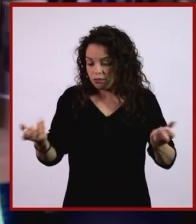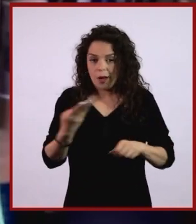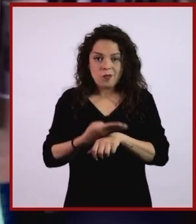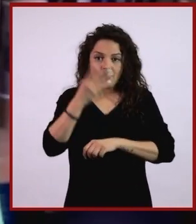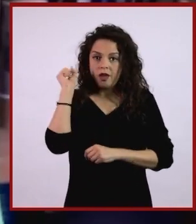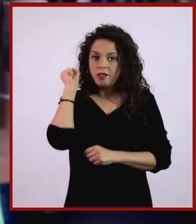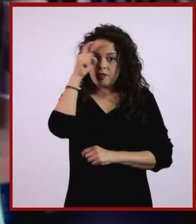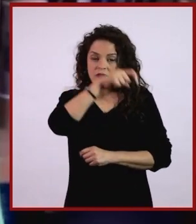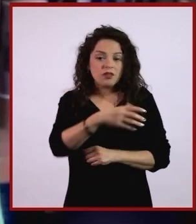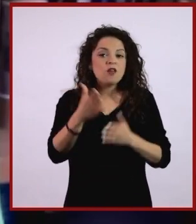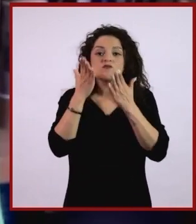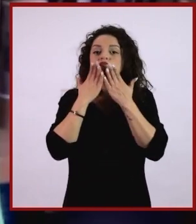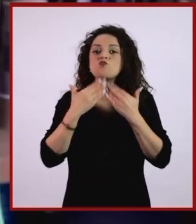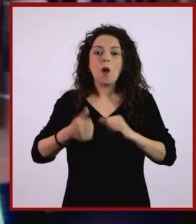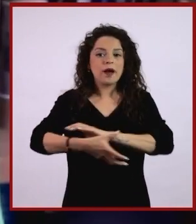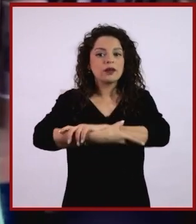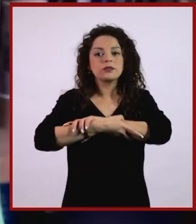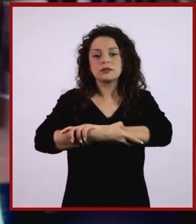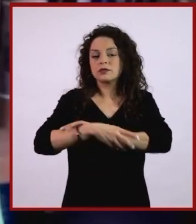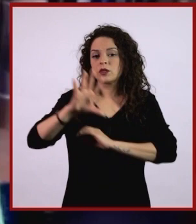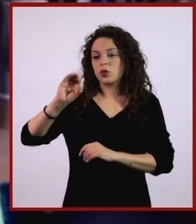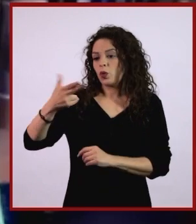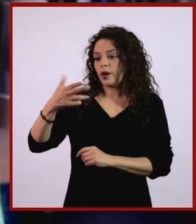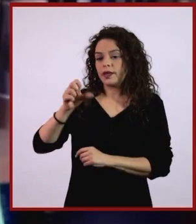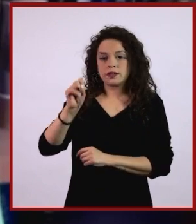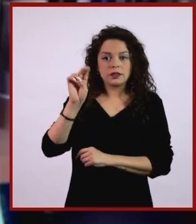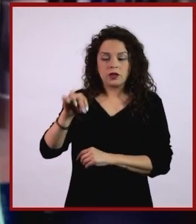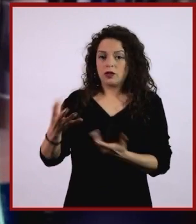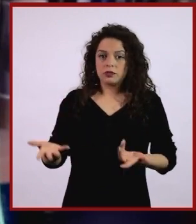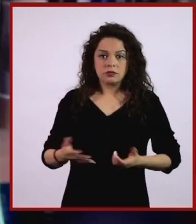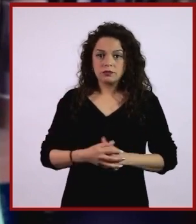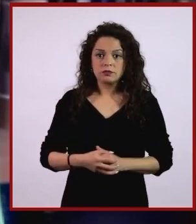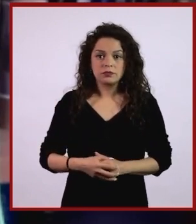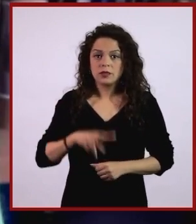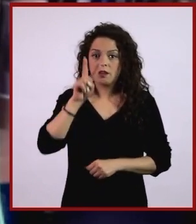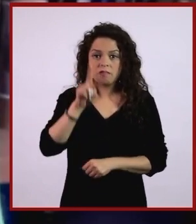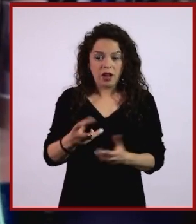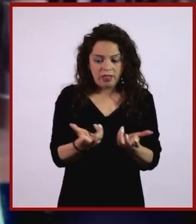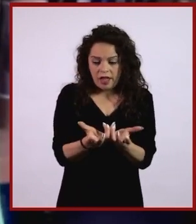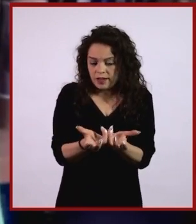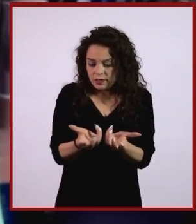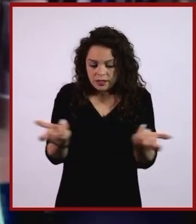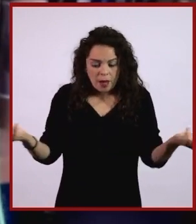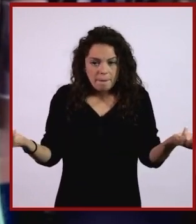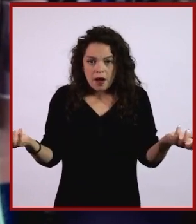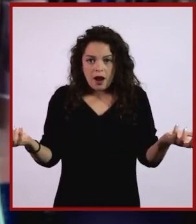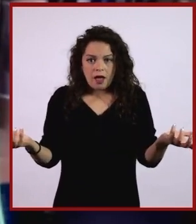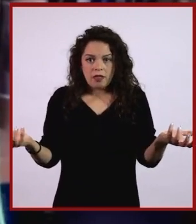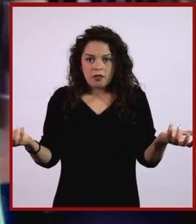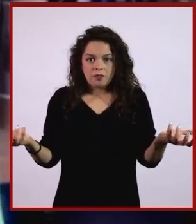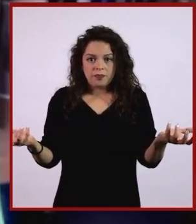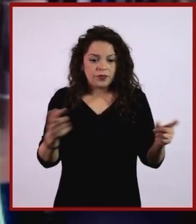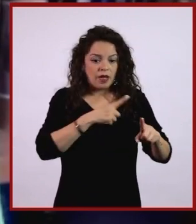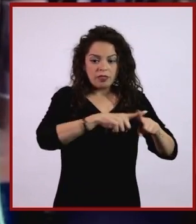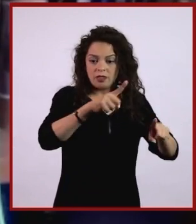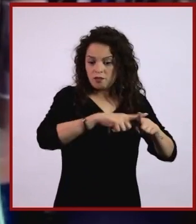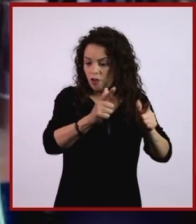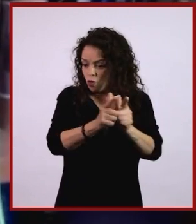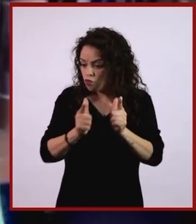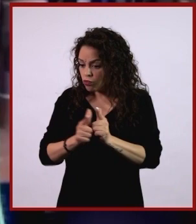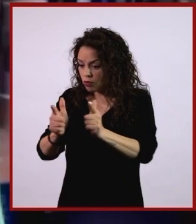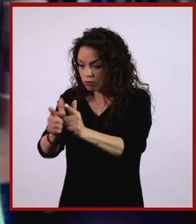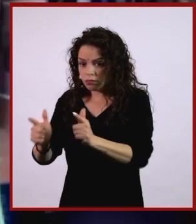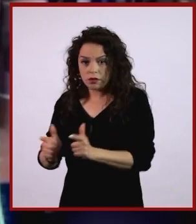de esa manera que exista la cohesión social, ¿no? Porque cada grupo pues está separado del otro, e inclusive las relaciones entre